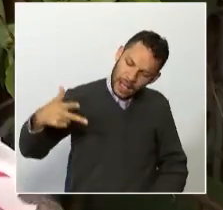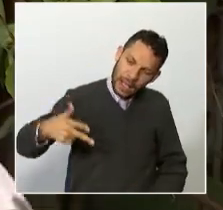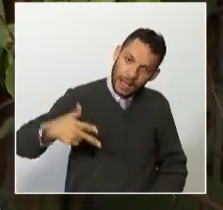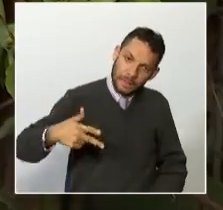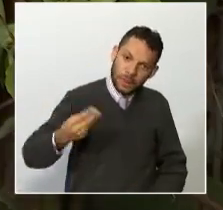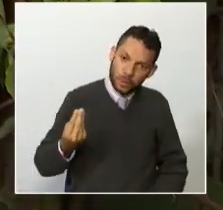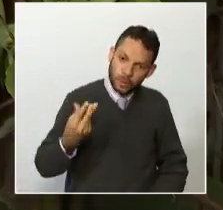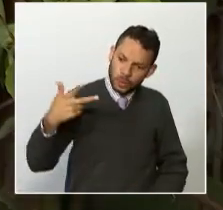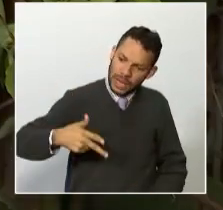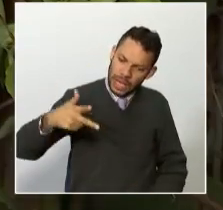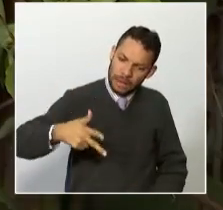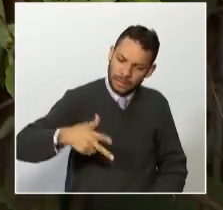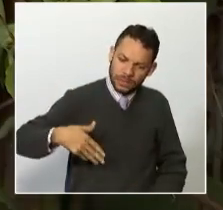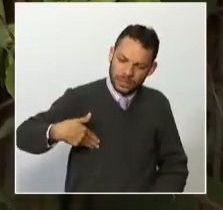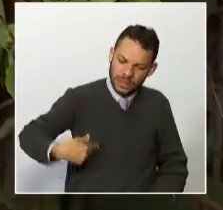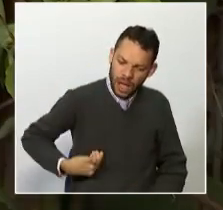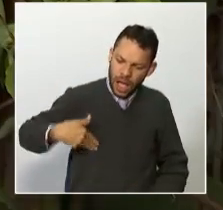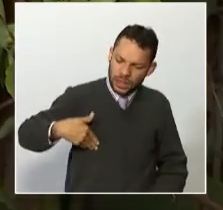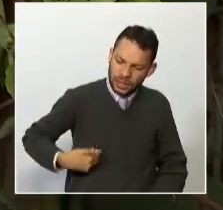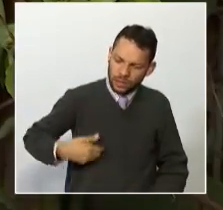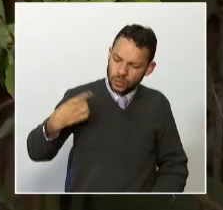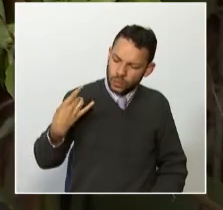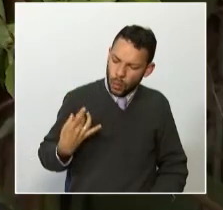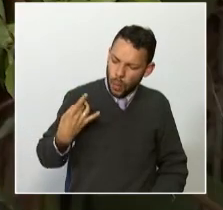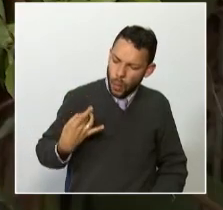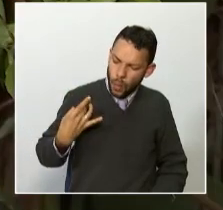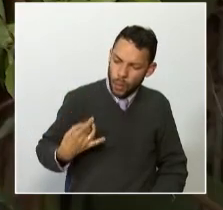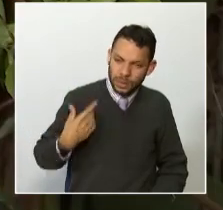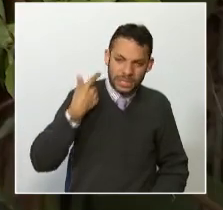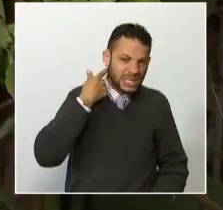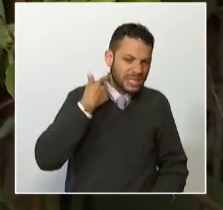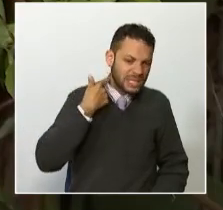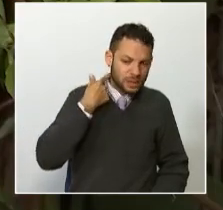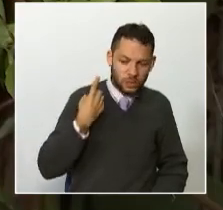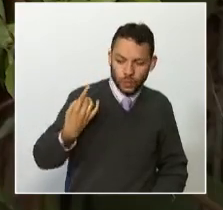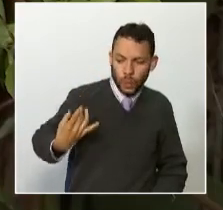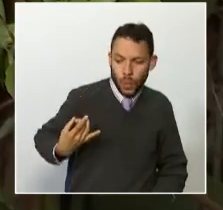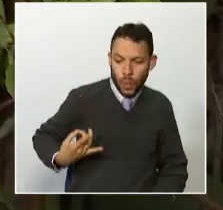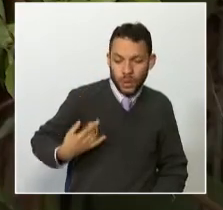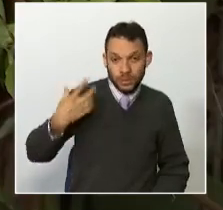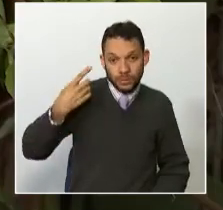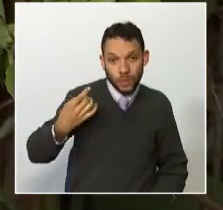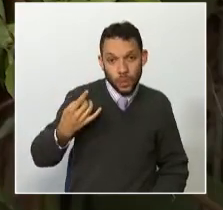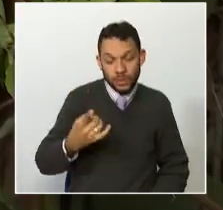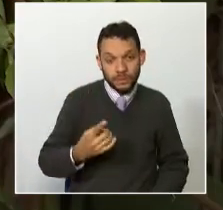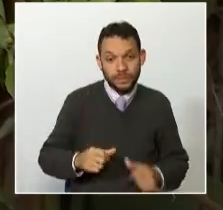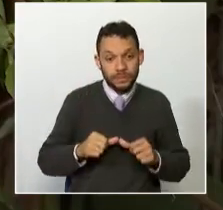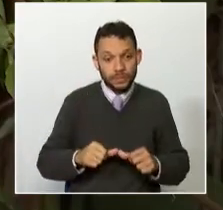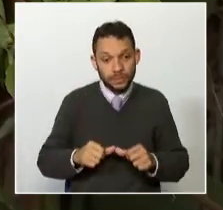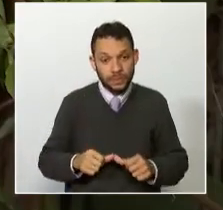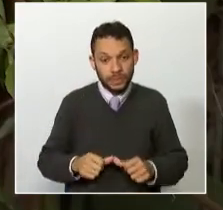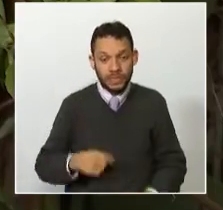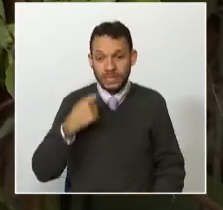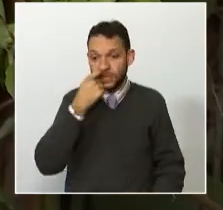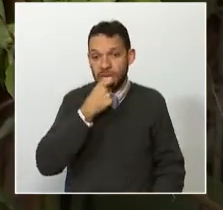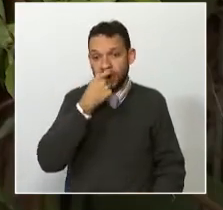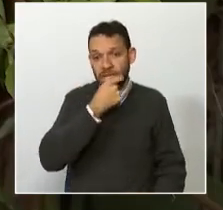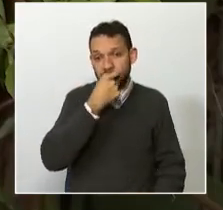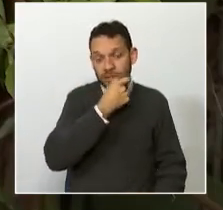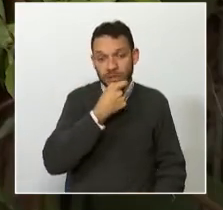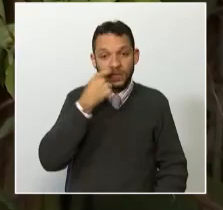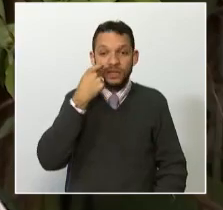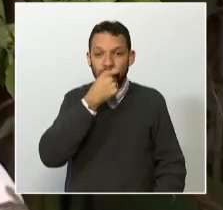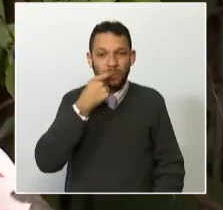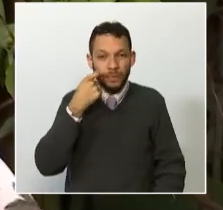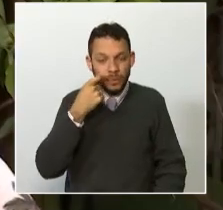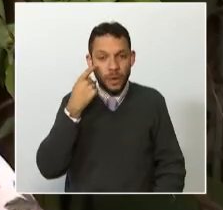mucho la zona lumbar. La doctora también me mostraba algo sobre la dolencia, pues digamos es que los colmillos, pues que afecta